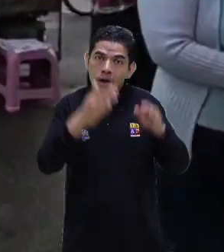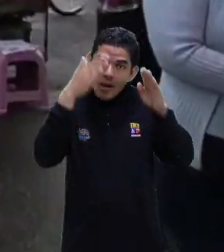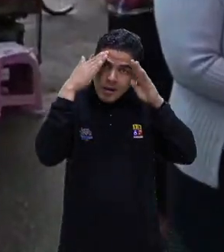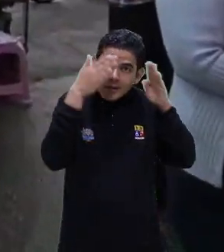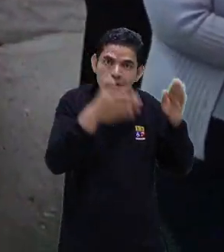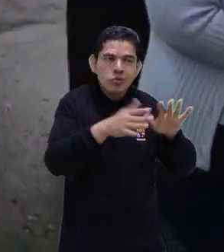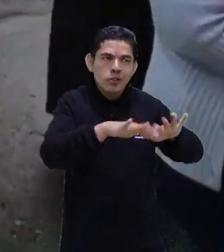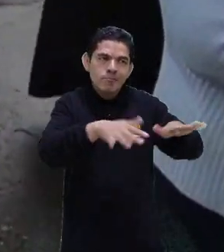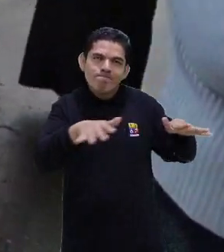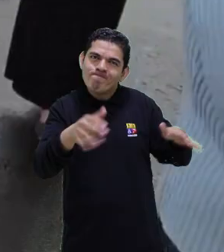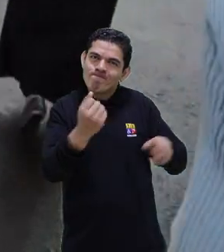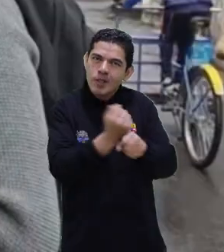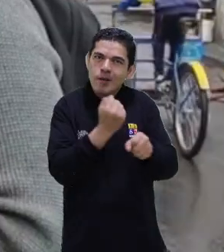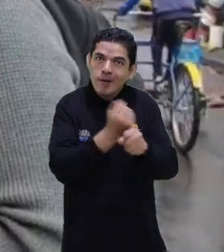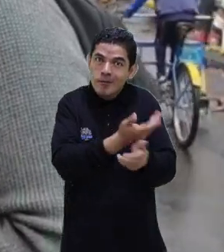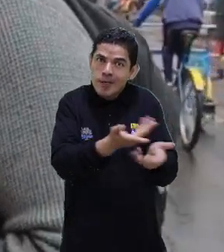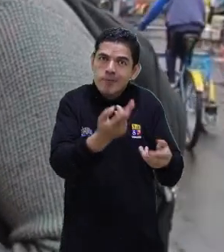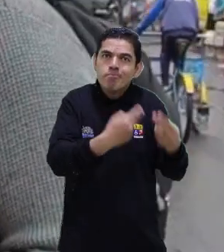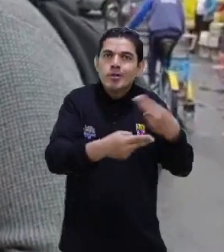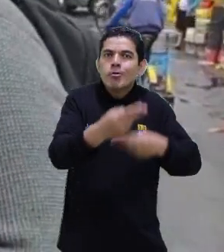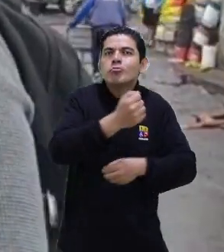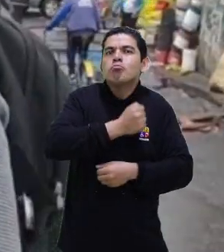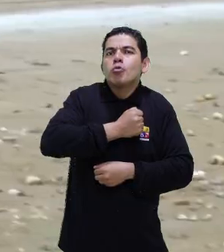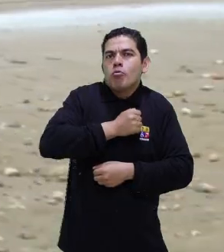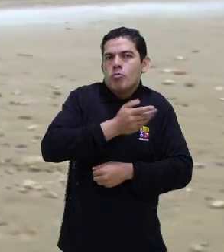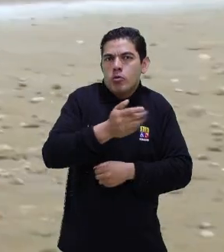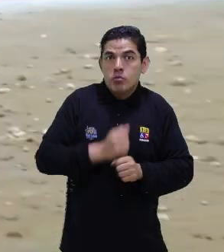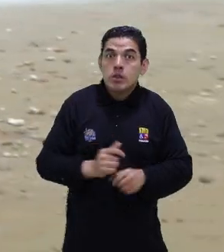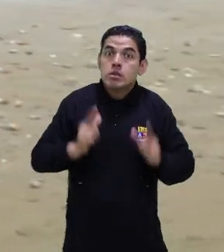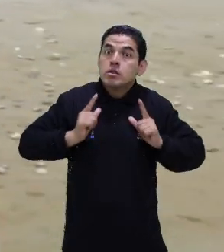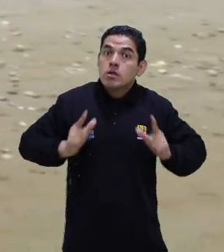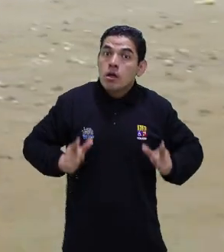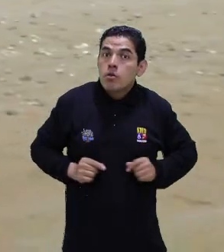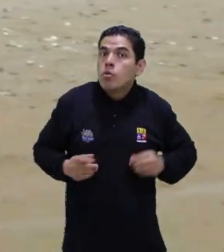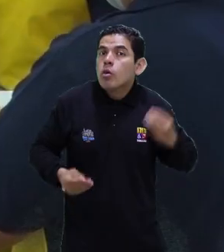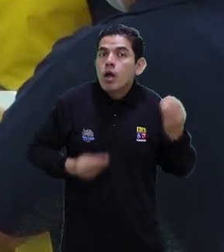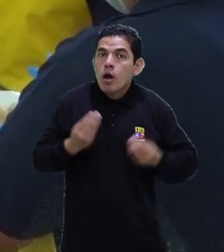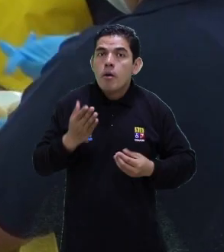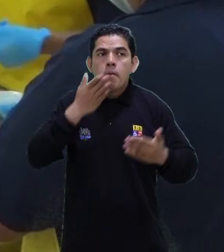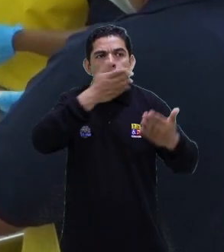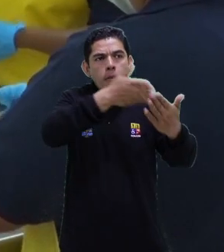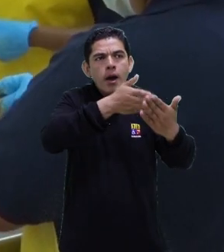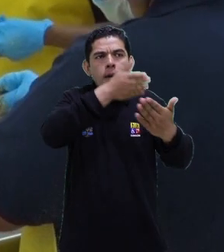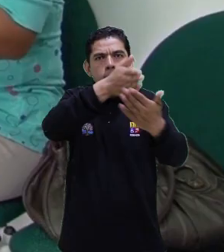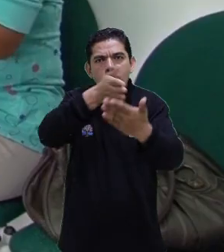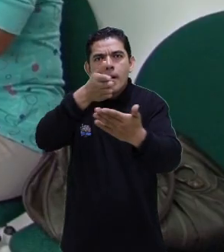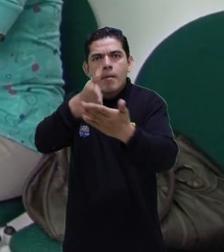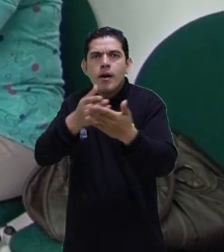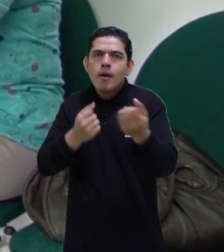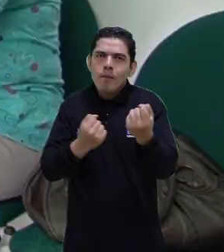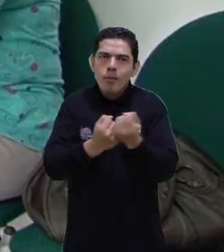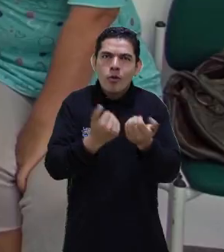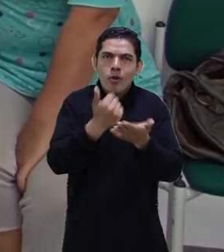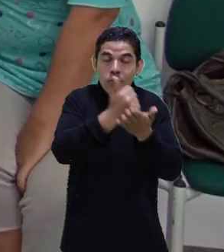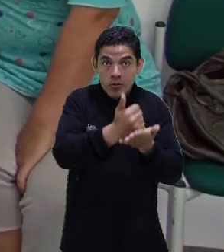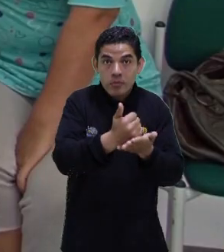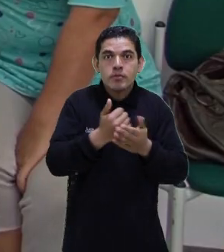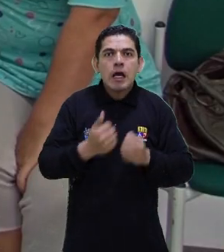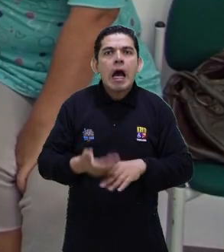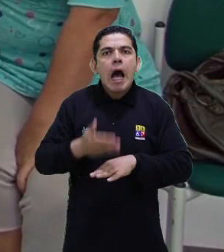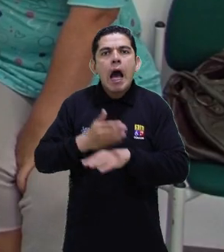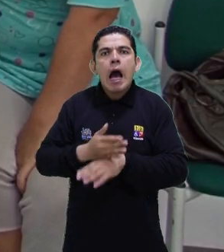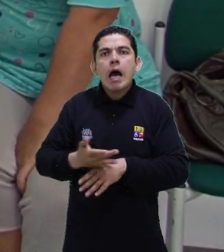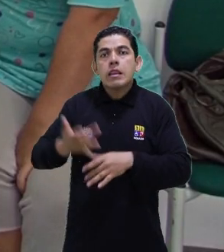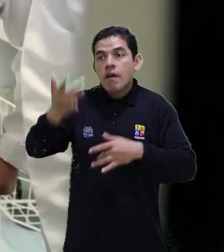sector informal, considerando los determinantes de salud mediante la intervención intersectorial. Pasamos del modelo